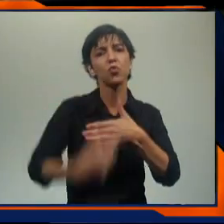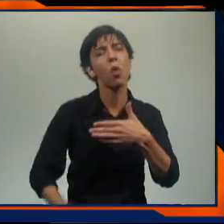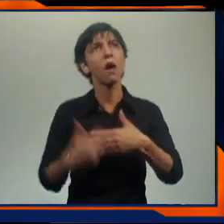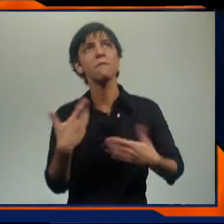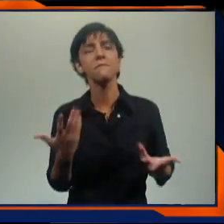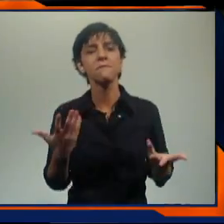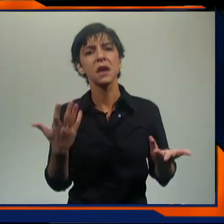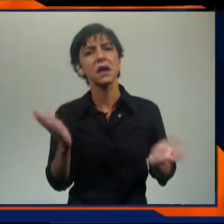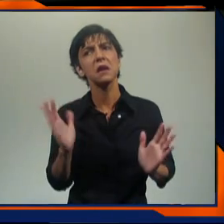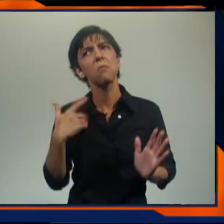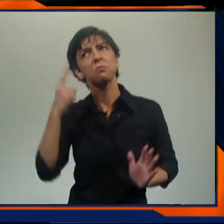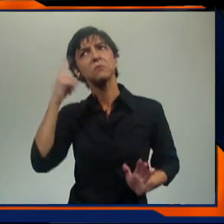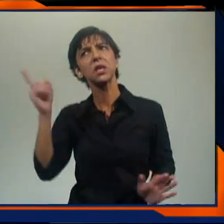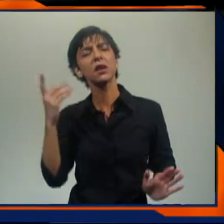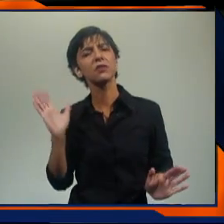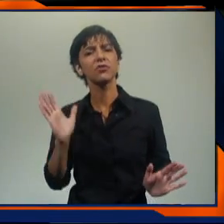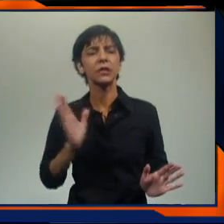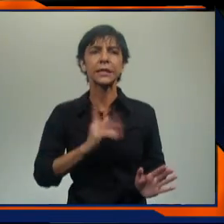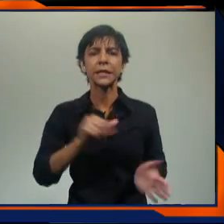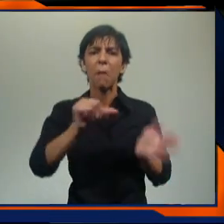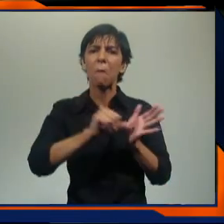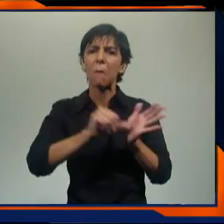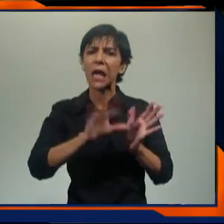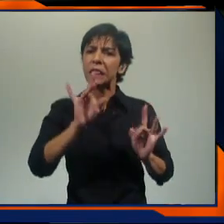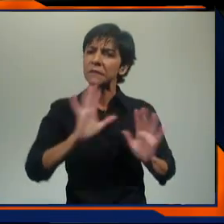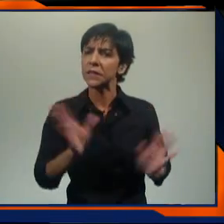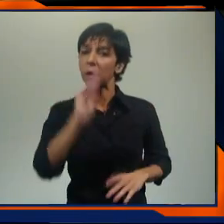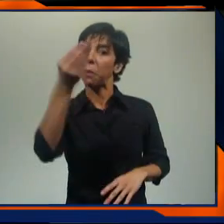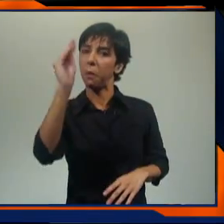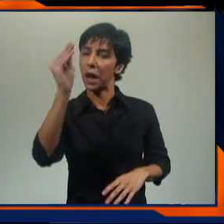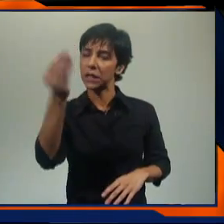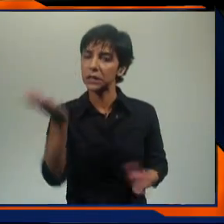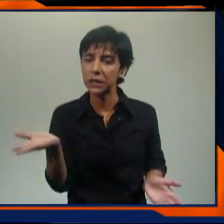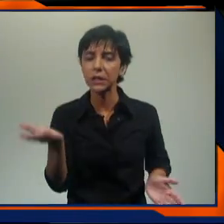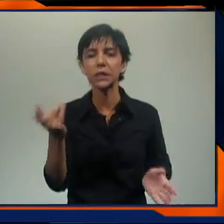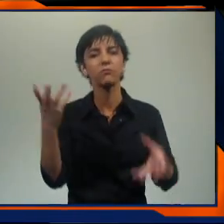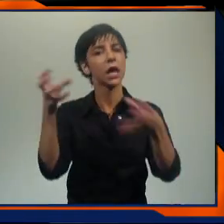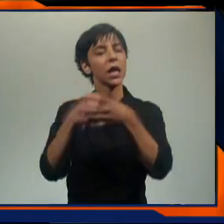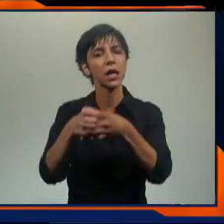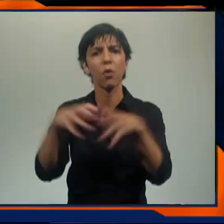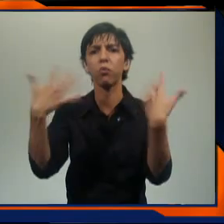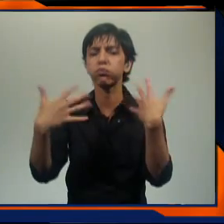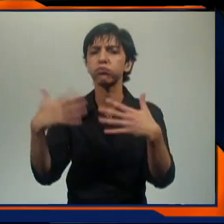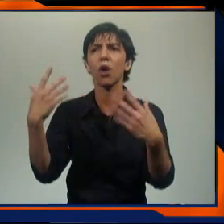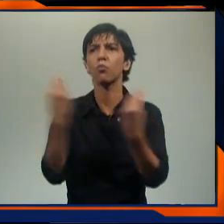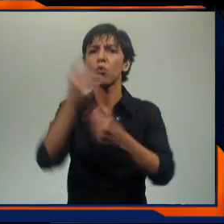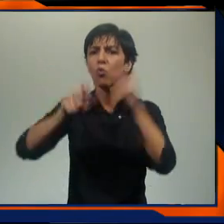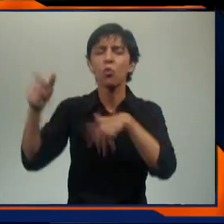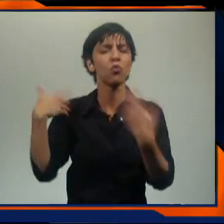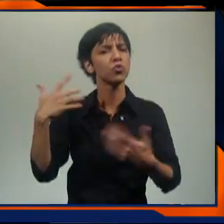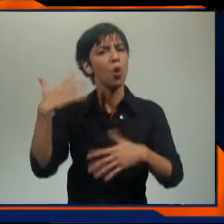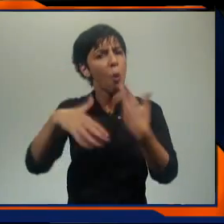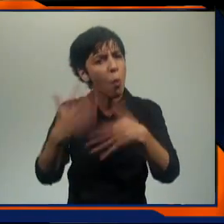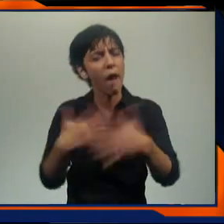país a vencer o el país más fuerte es Brasil, por la cantidad de jugadores que tiene y por toda la infraestructura